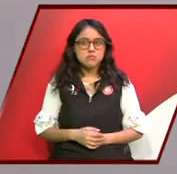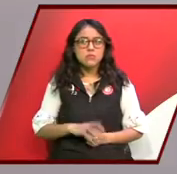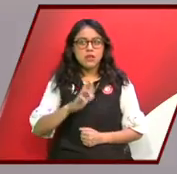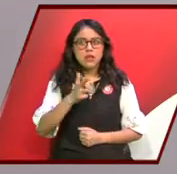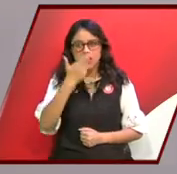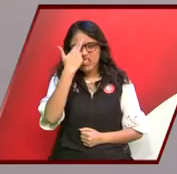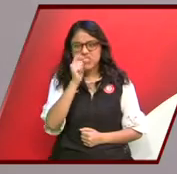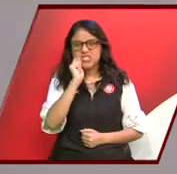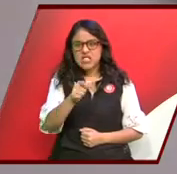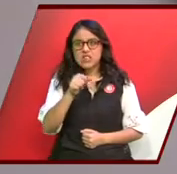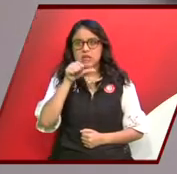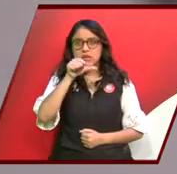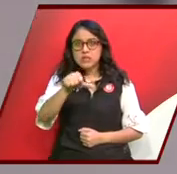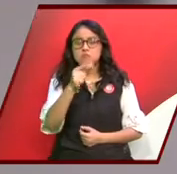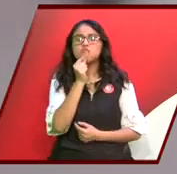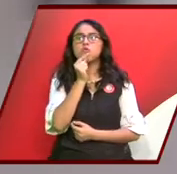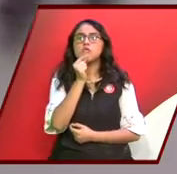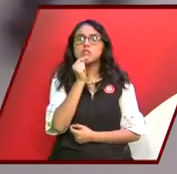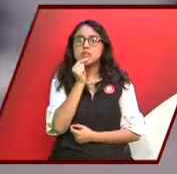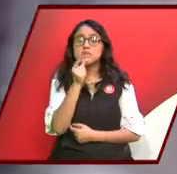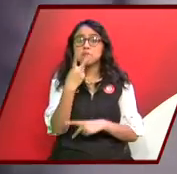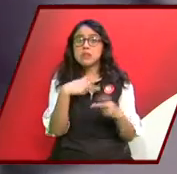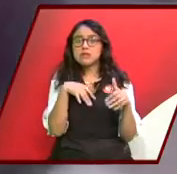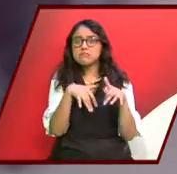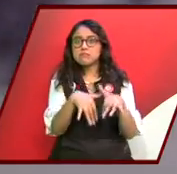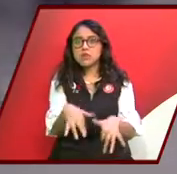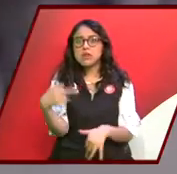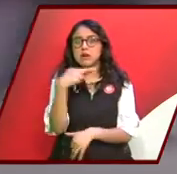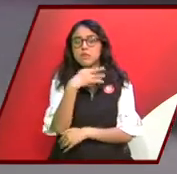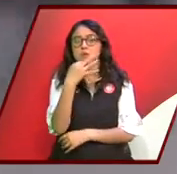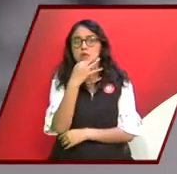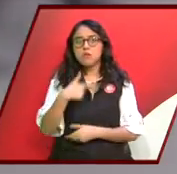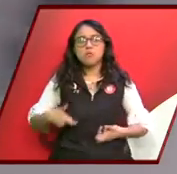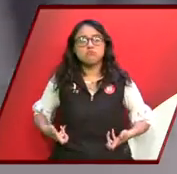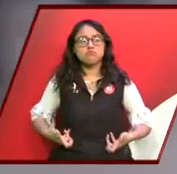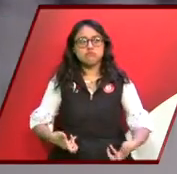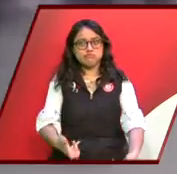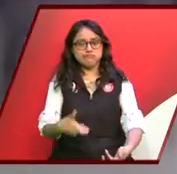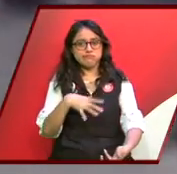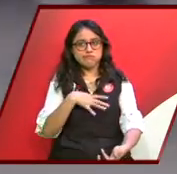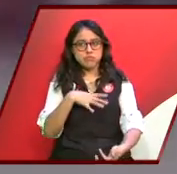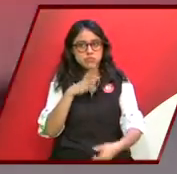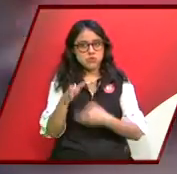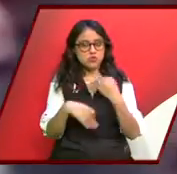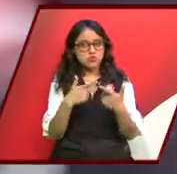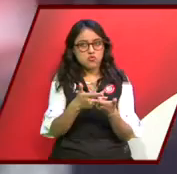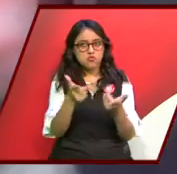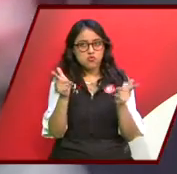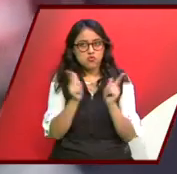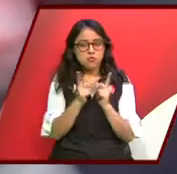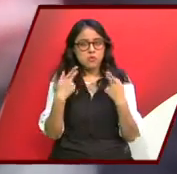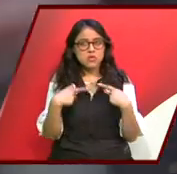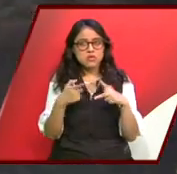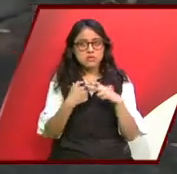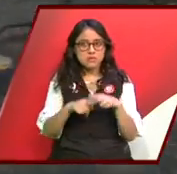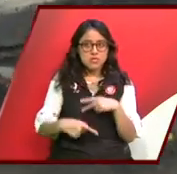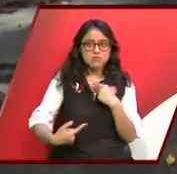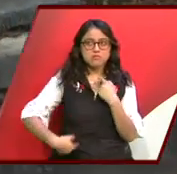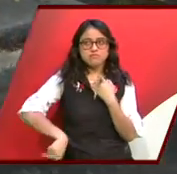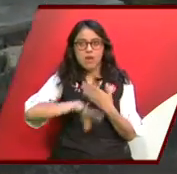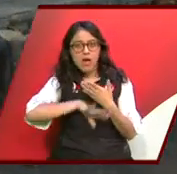Recuerda que fueron 16 policías que arribaron a los pocos minutos a la calle. Y llegó todo el grupo de ellos, nos empezaron a